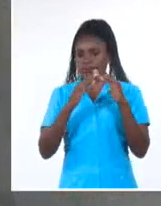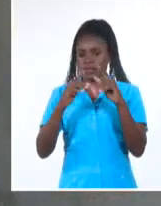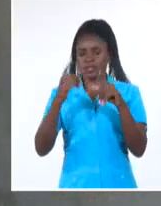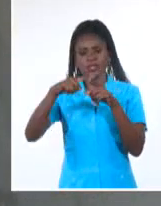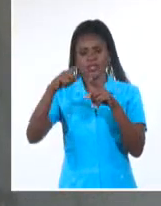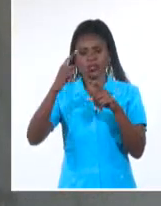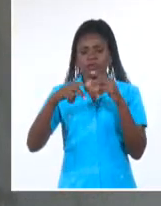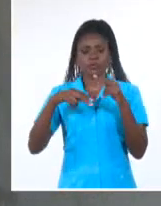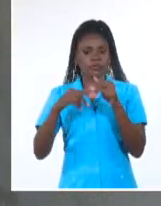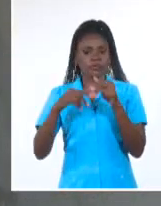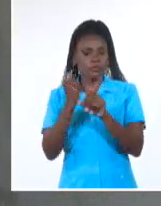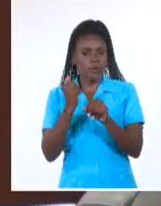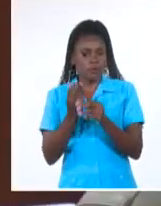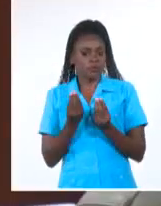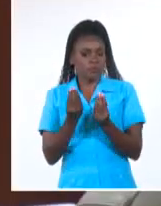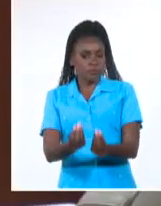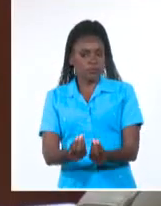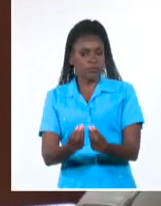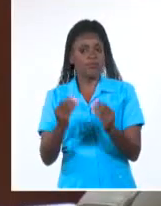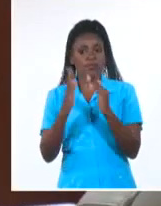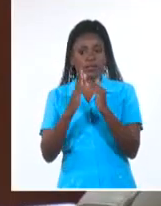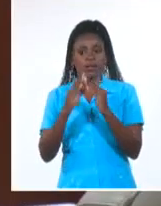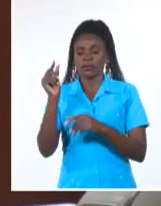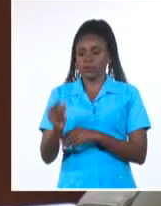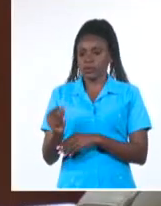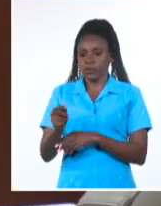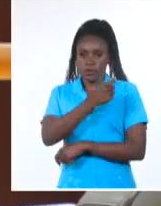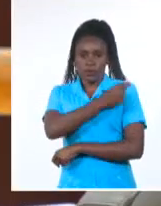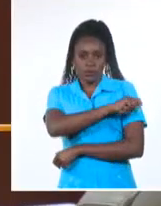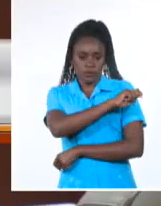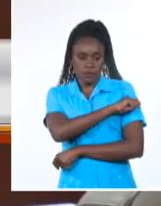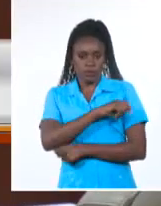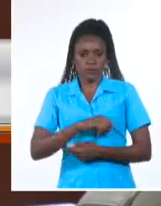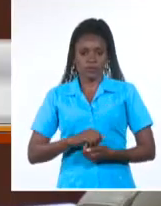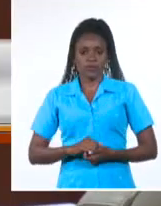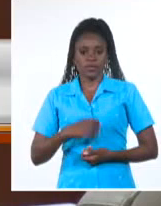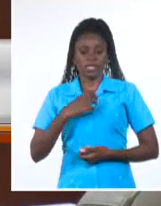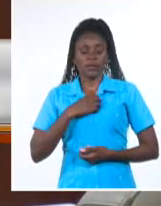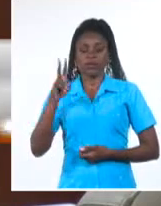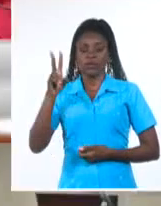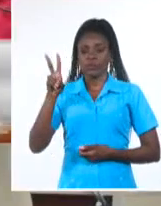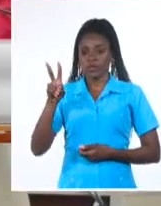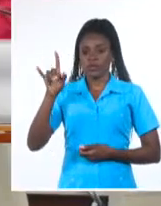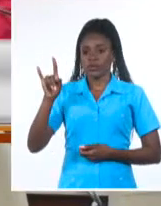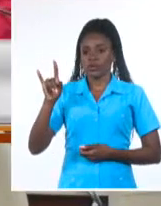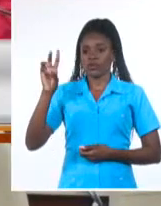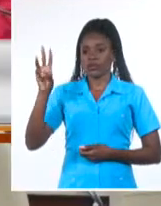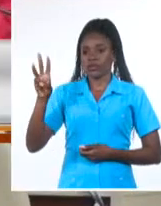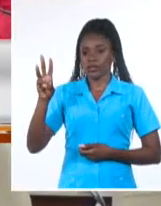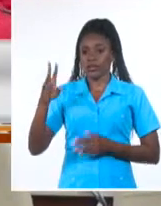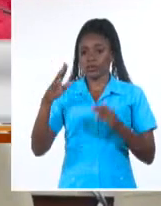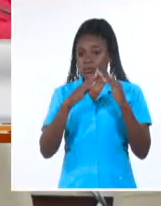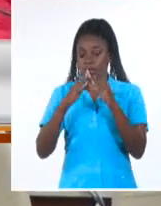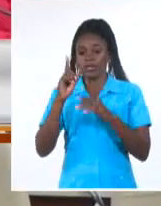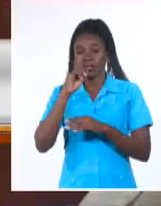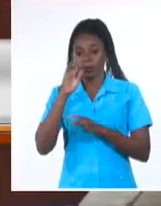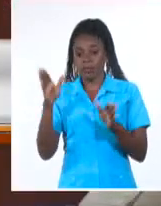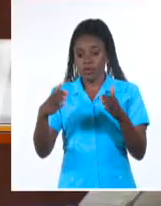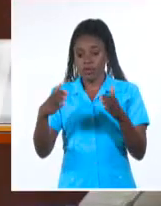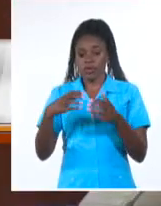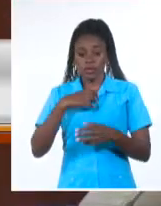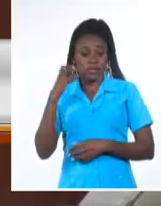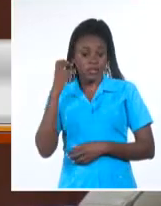otras acciones subsidiadas. Tenemos 2.193 subsidios en terminaciones del cemento que recibió el